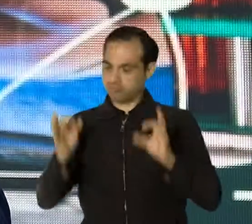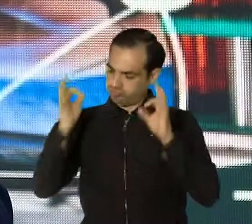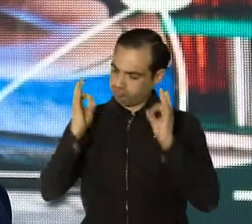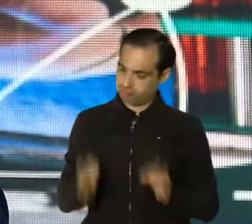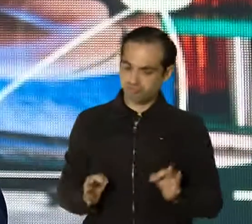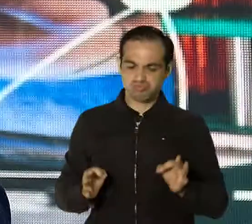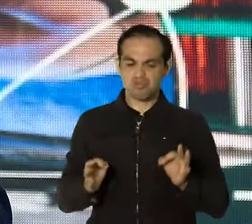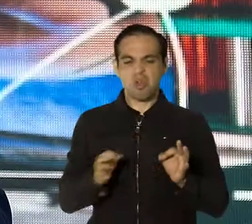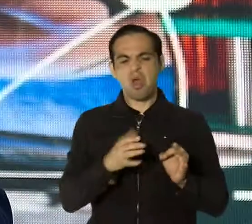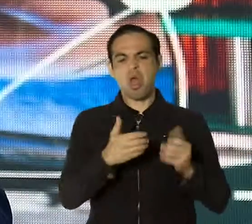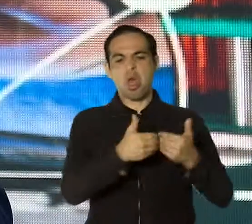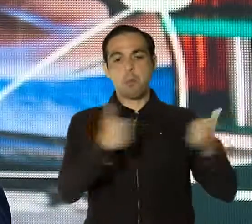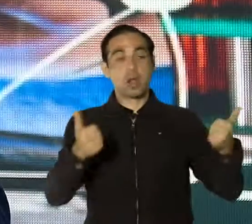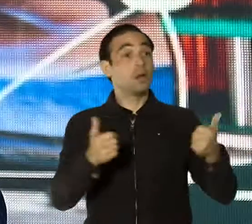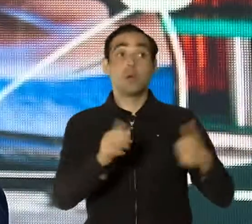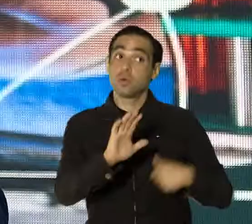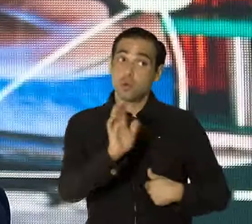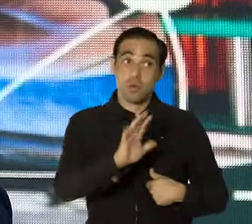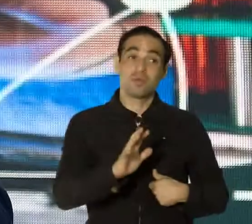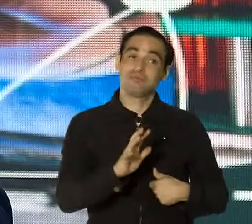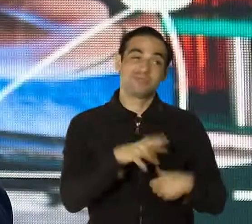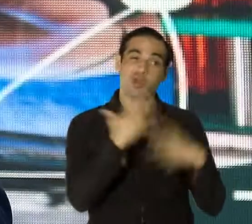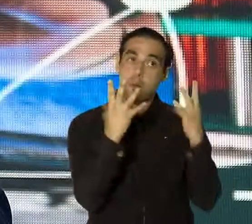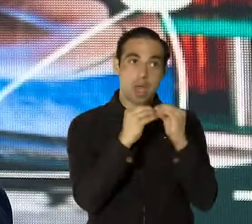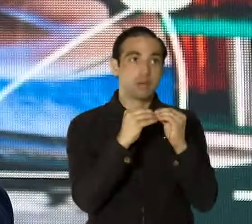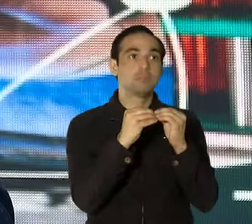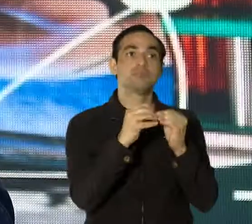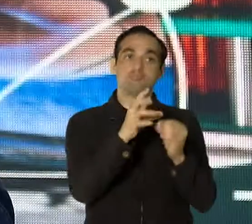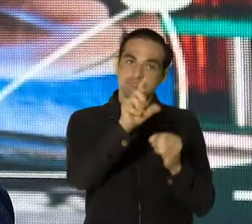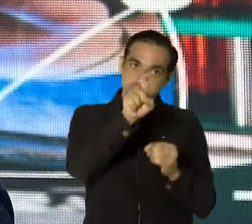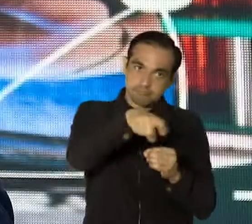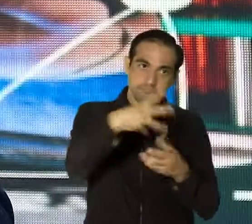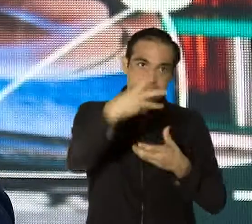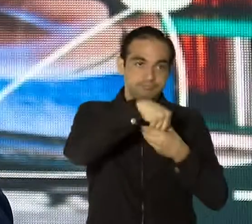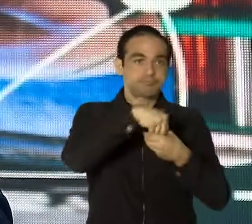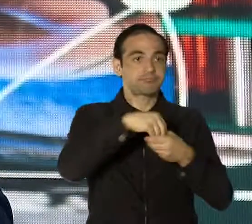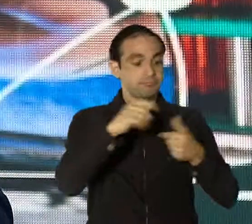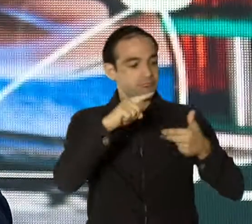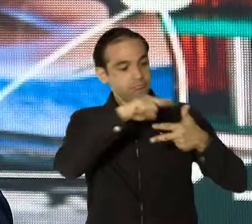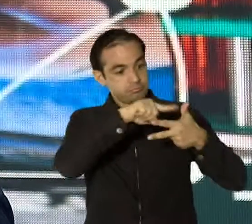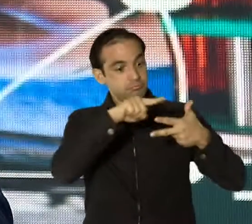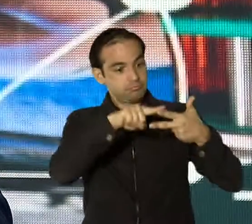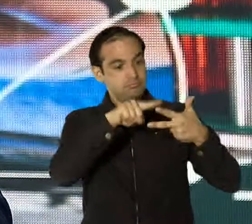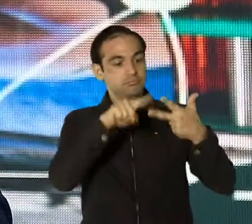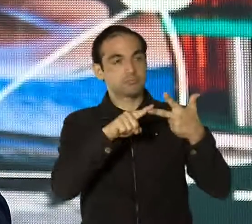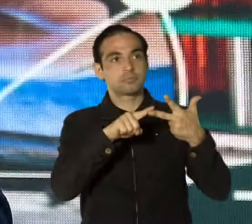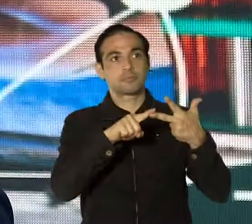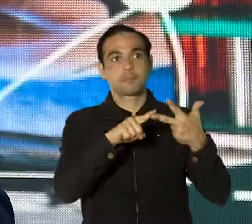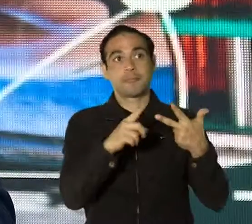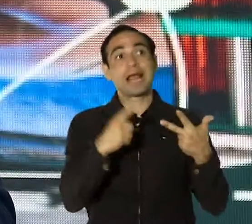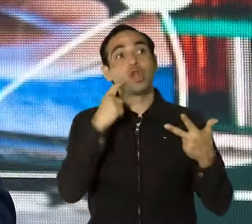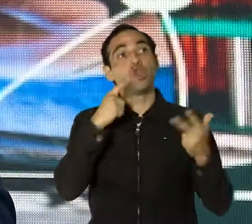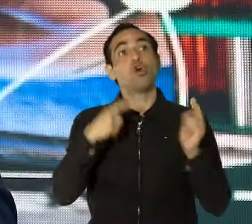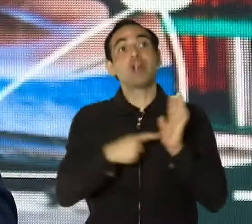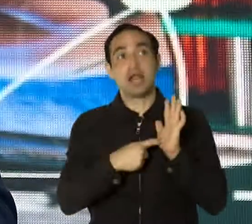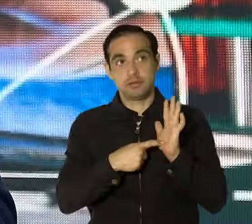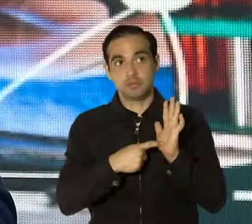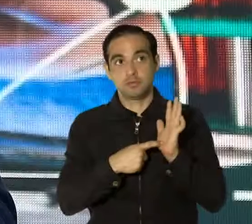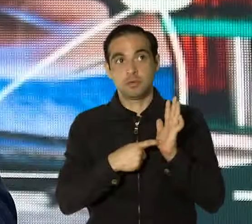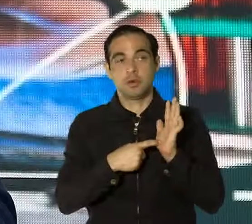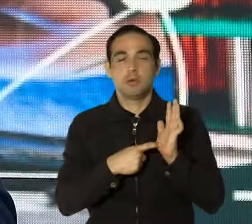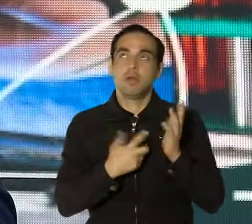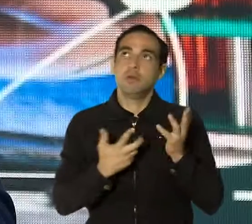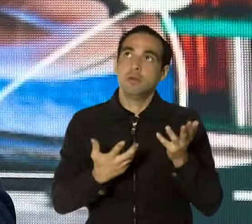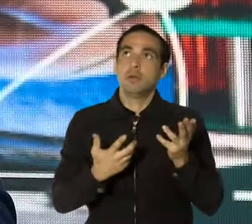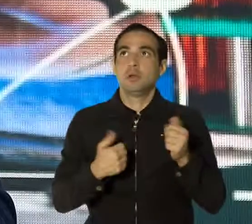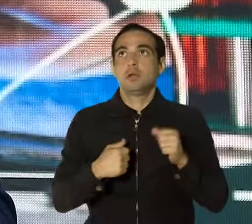calificación y se toma en consideración. A ver, al nosotros tener un aumento